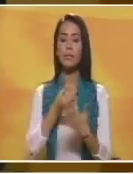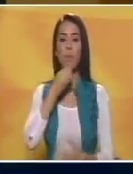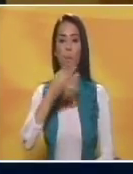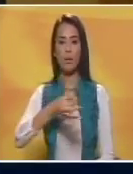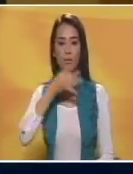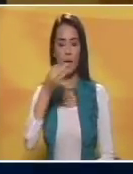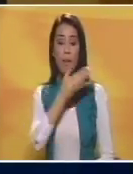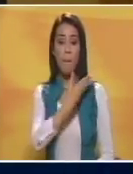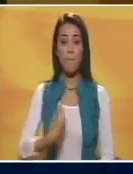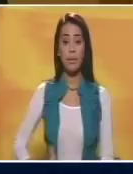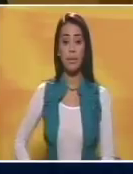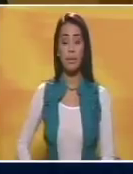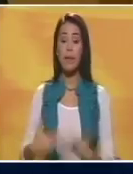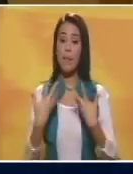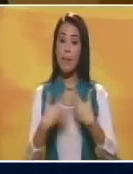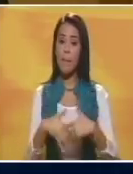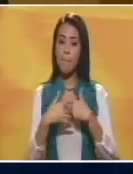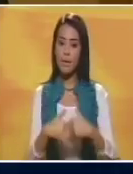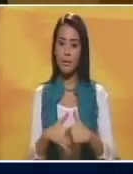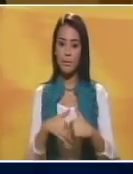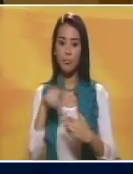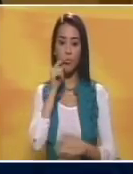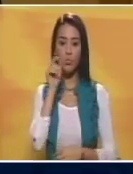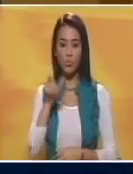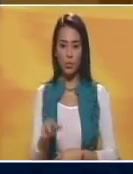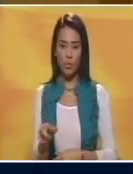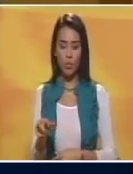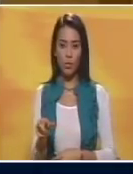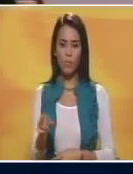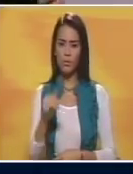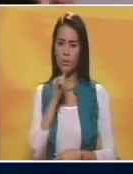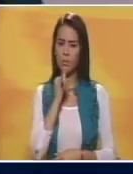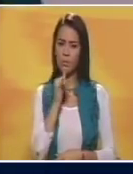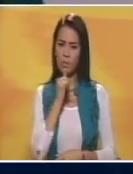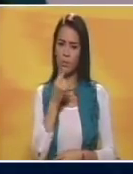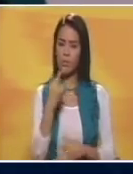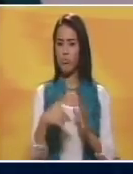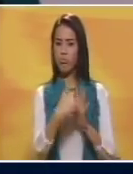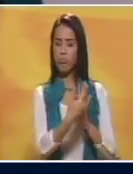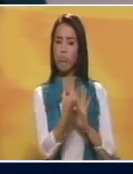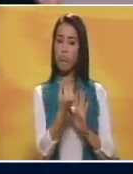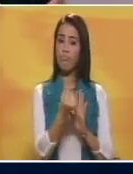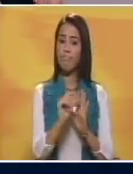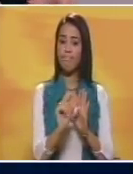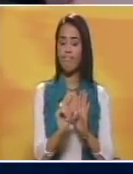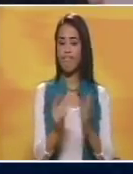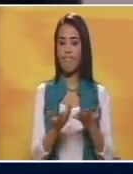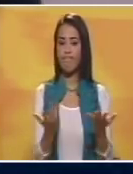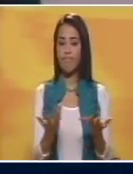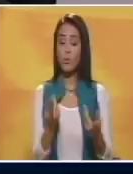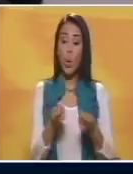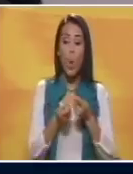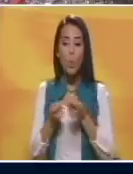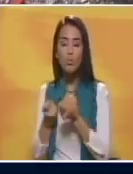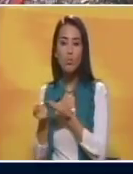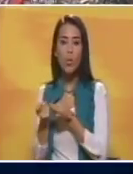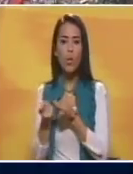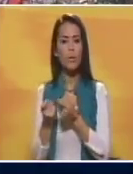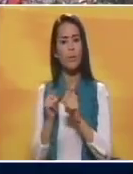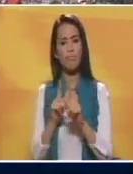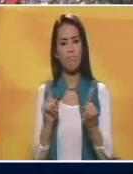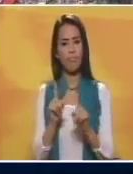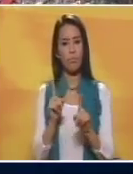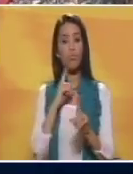El presidente de Fedecámaras, Carlos Larrazábal, señala que la escalada de los precios no se frena con mayores controles, sino tomando